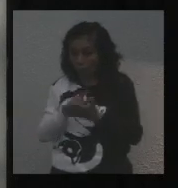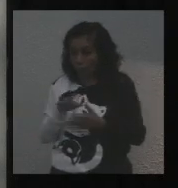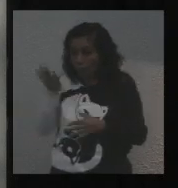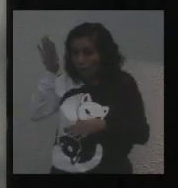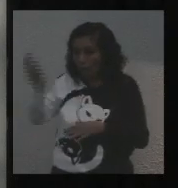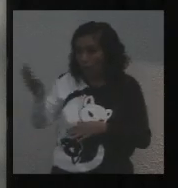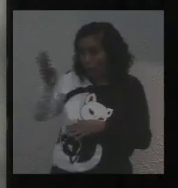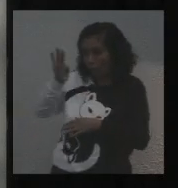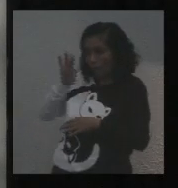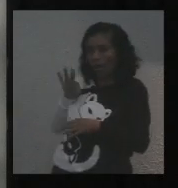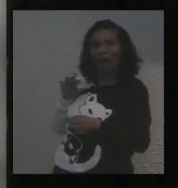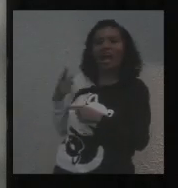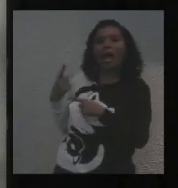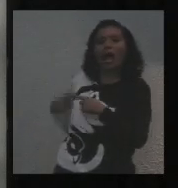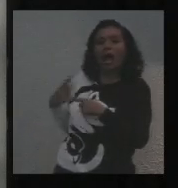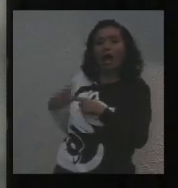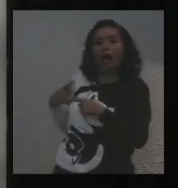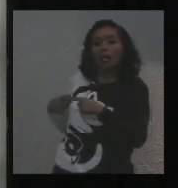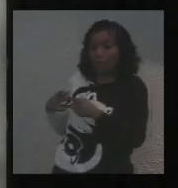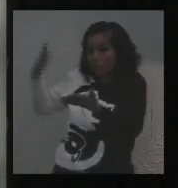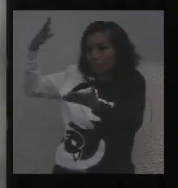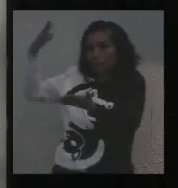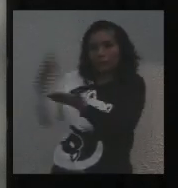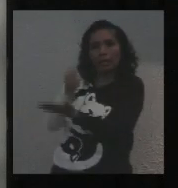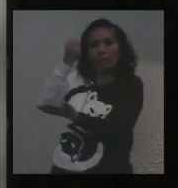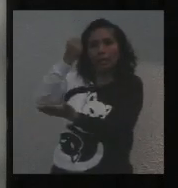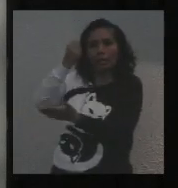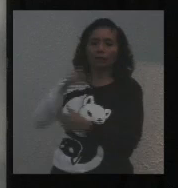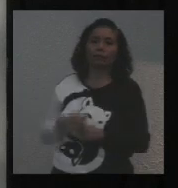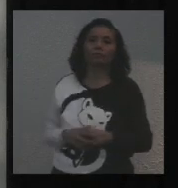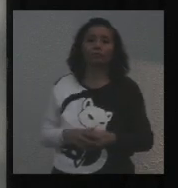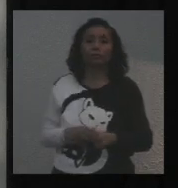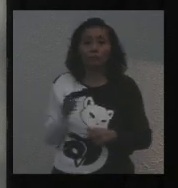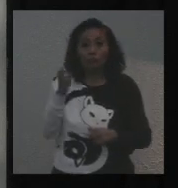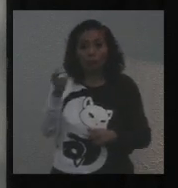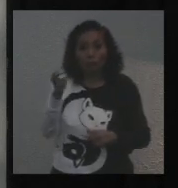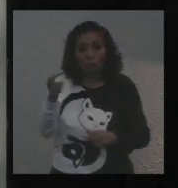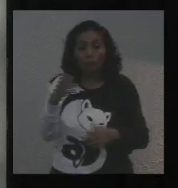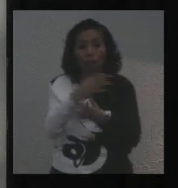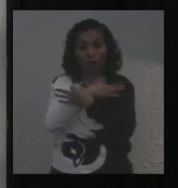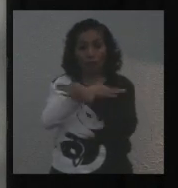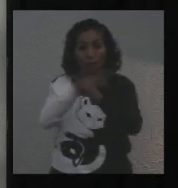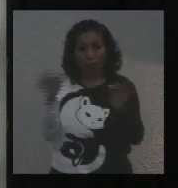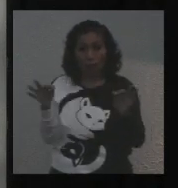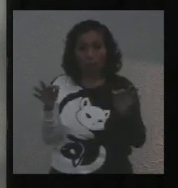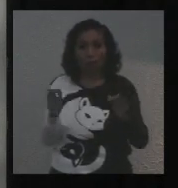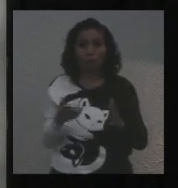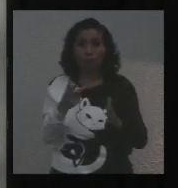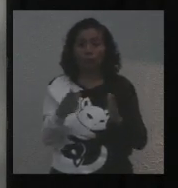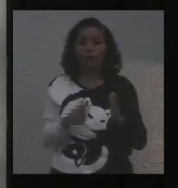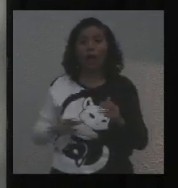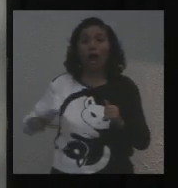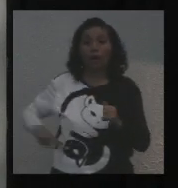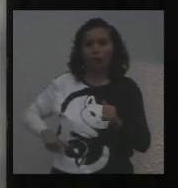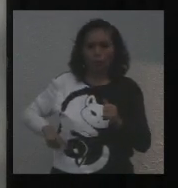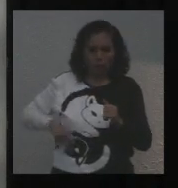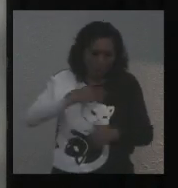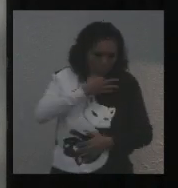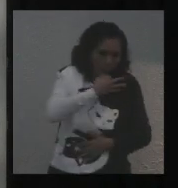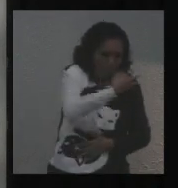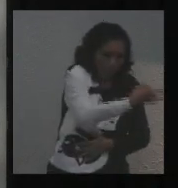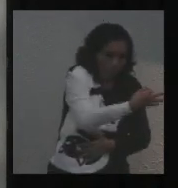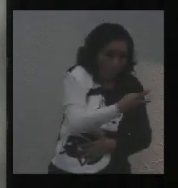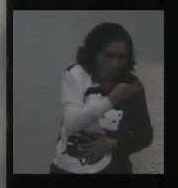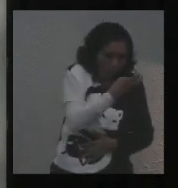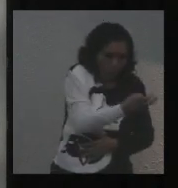electo a quien hubiese obtenido mayoría de votos en los comicios. Esta declaratoria será enviada al gobernador provisional, quien